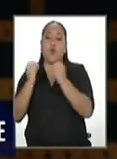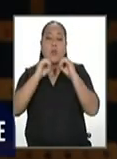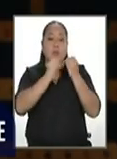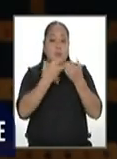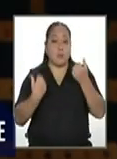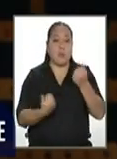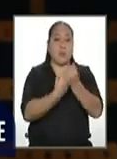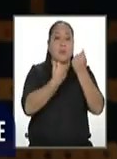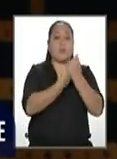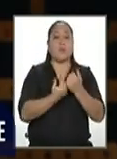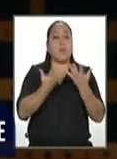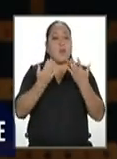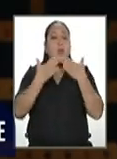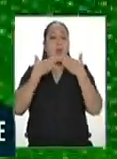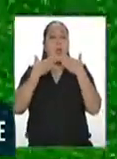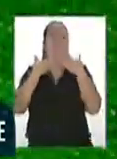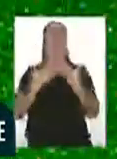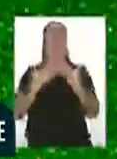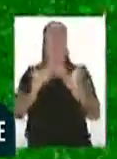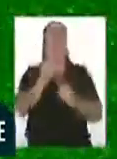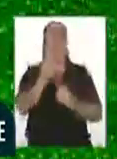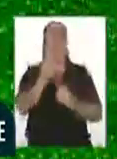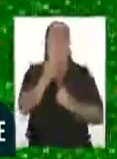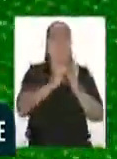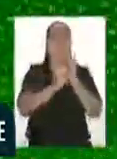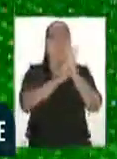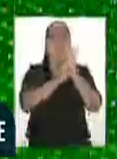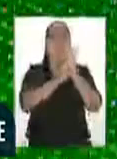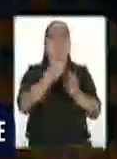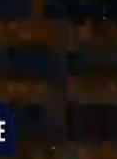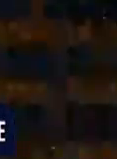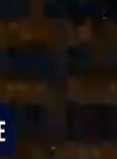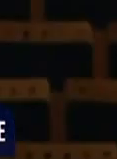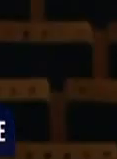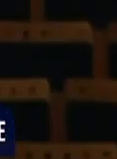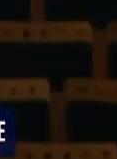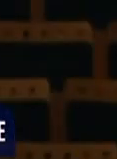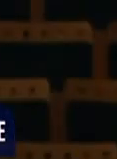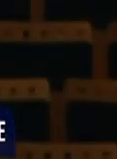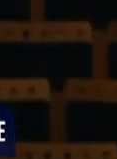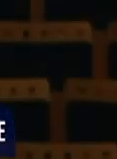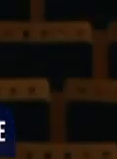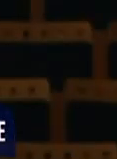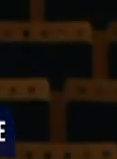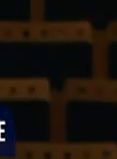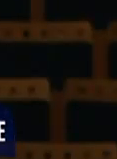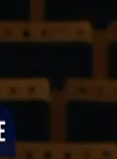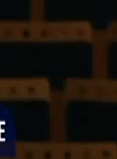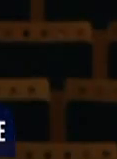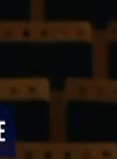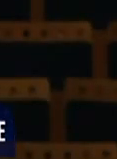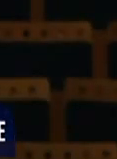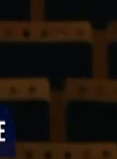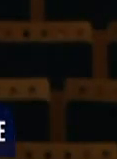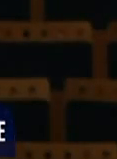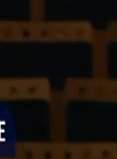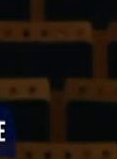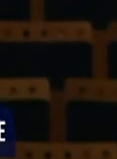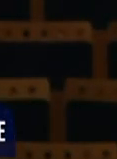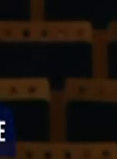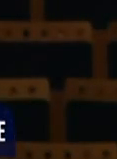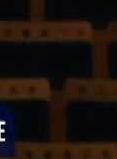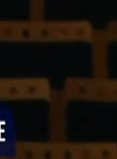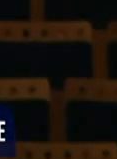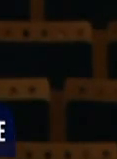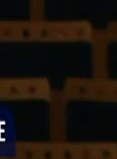aliadas, queremos agradecer a los representantes de ambos partidos políticos por haber participado y a todo el público peruano